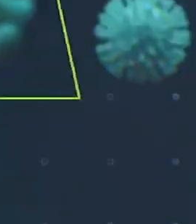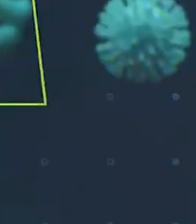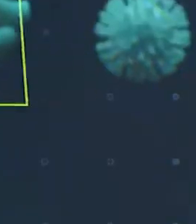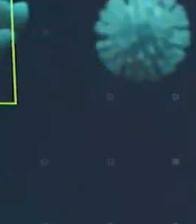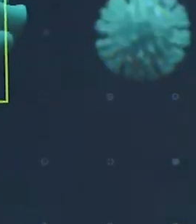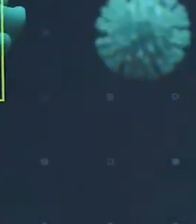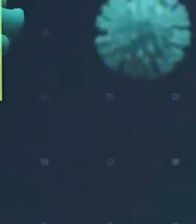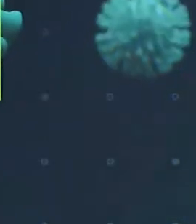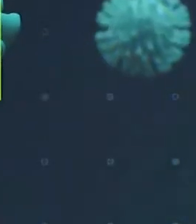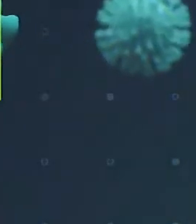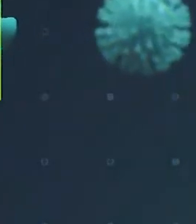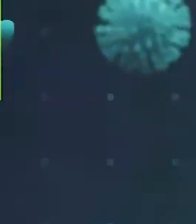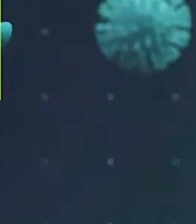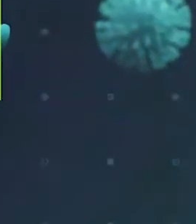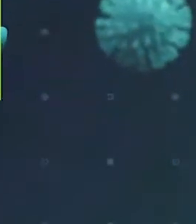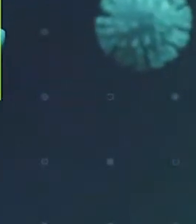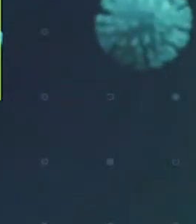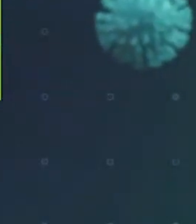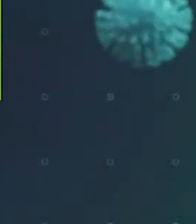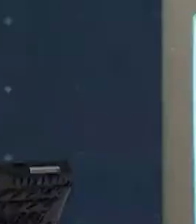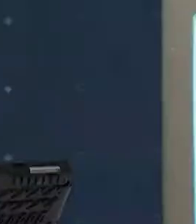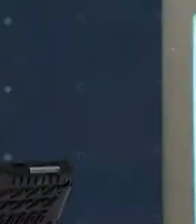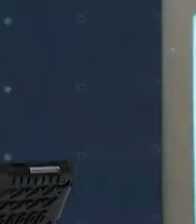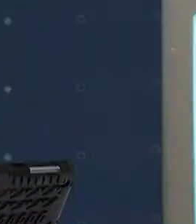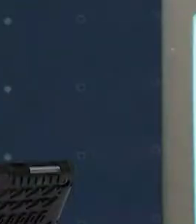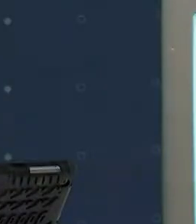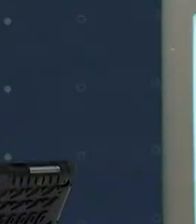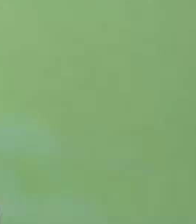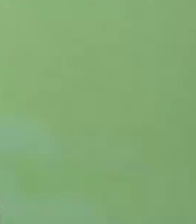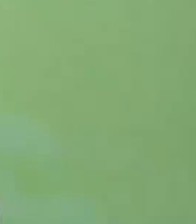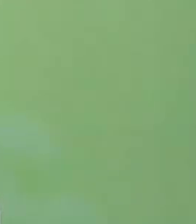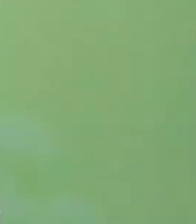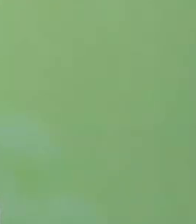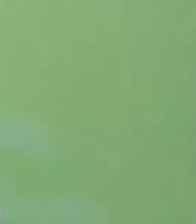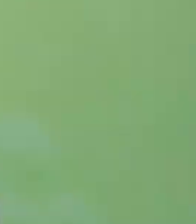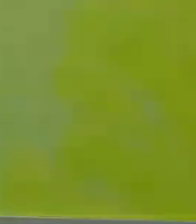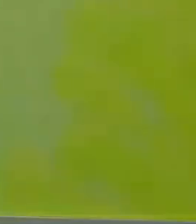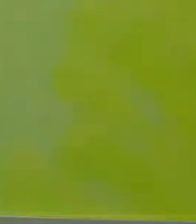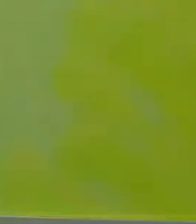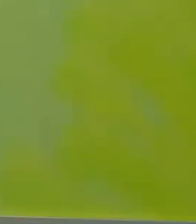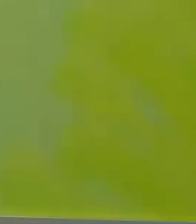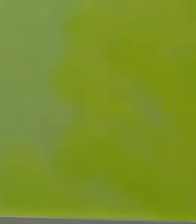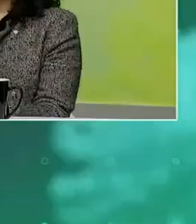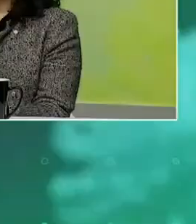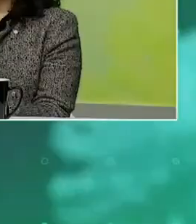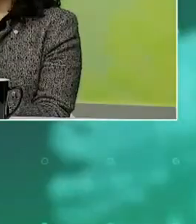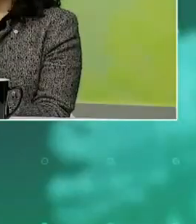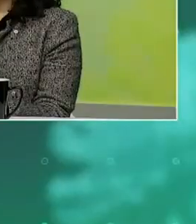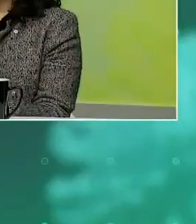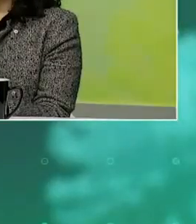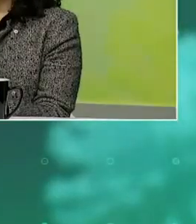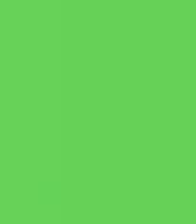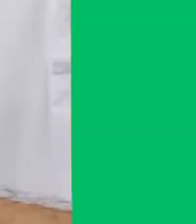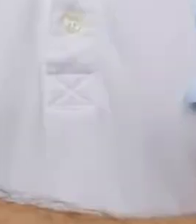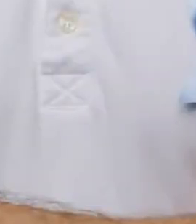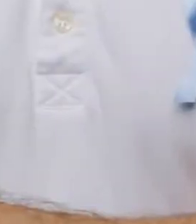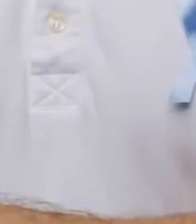Canal 14 presenta Consulta Directa. Un espacio en vivo para informar y resolver dudas sobre